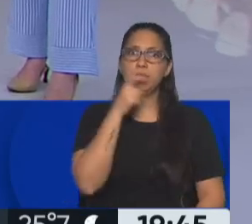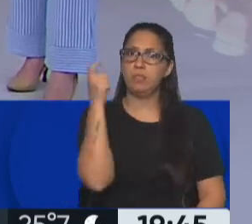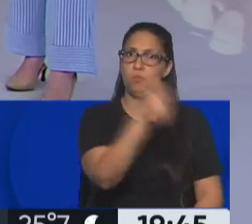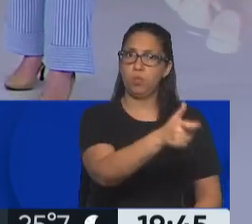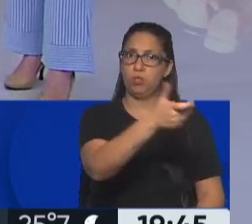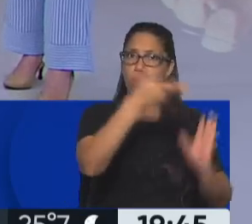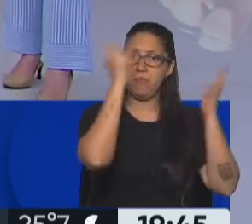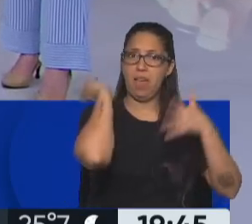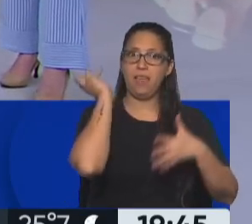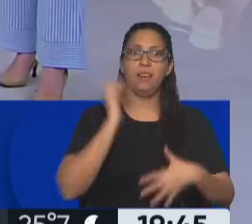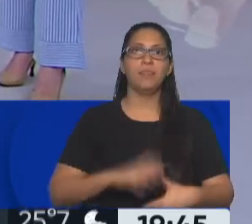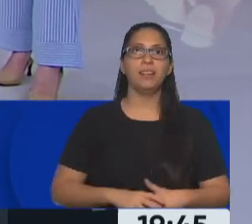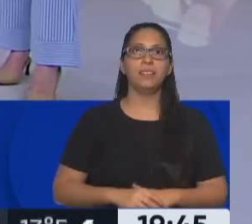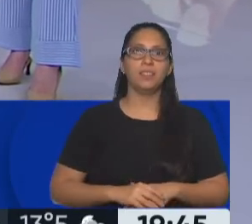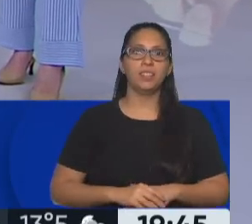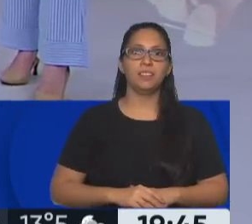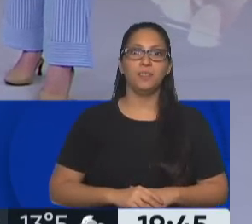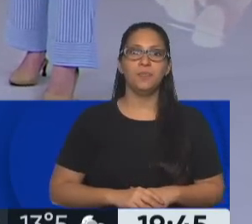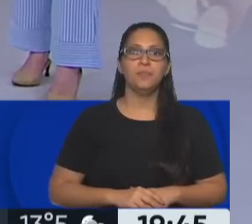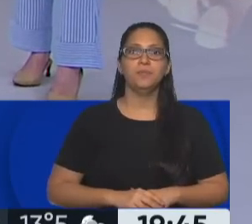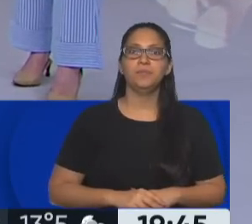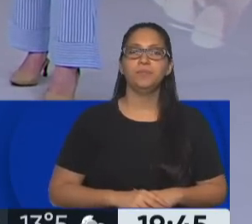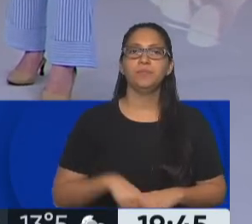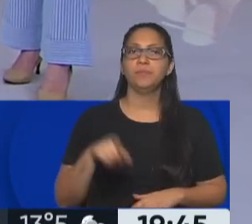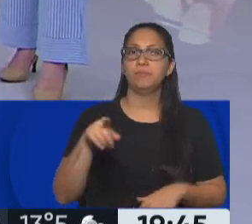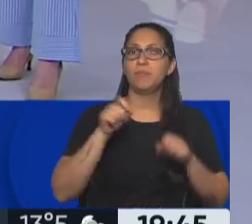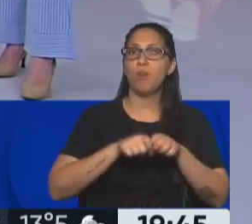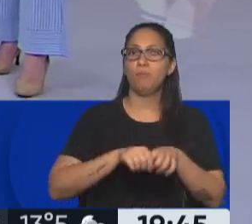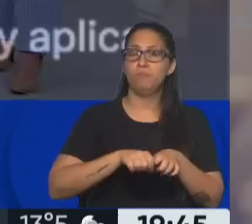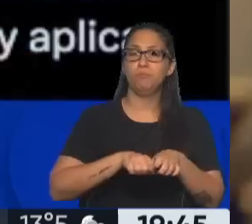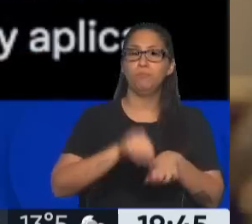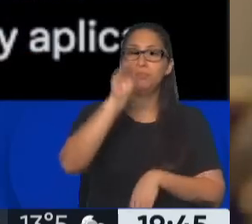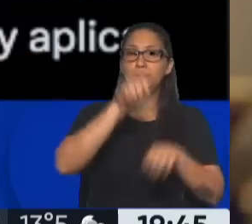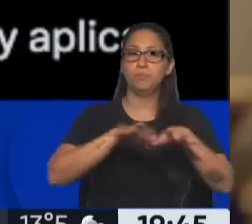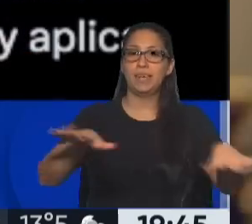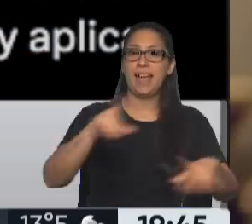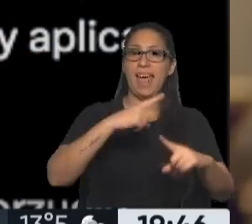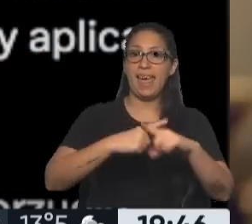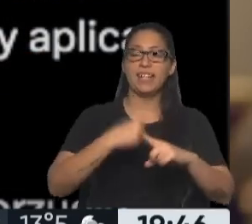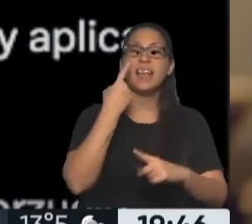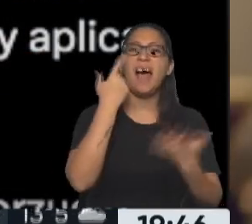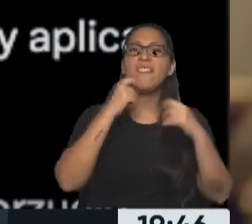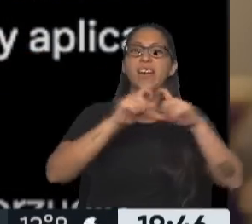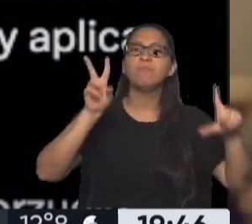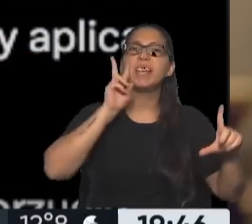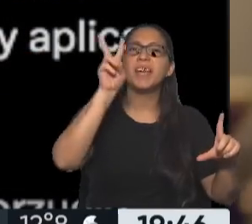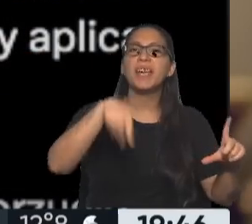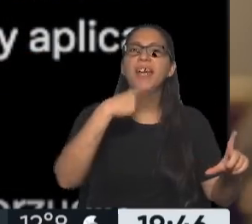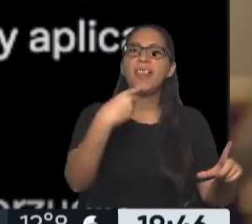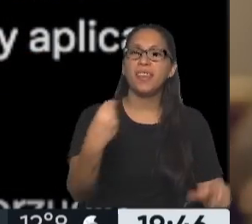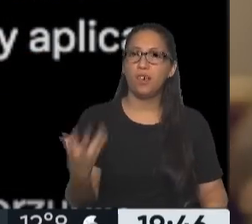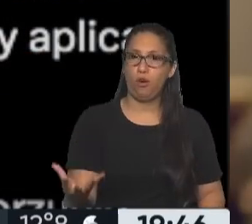Javier Milei luego de esta decisión conocida a través de la red social X. Vayamos a lo que dijo